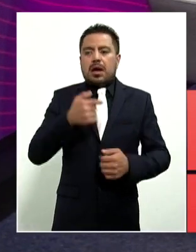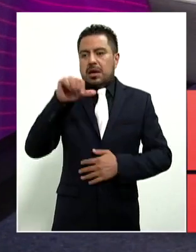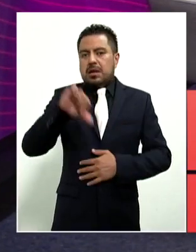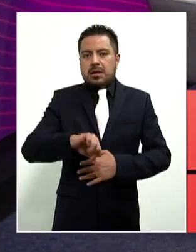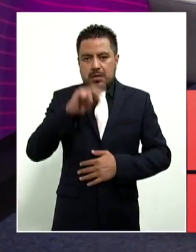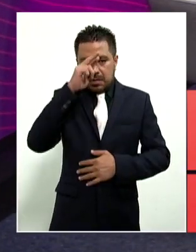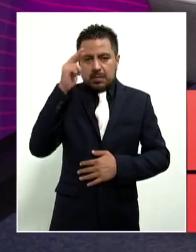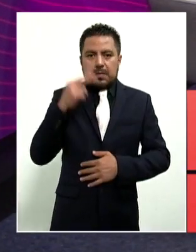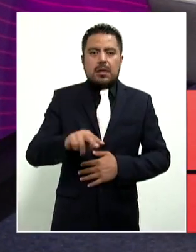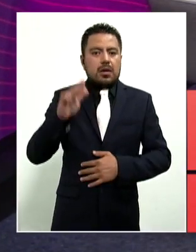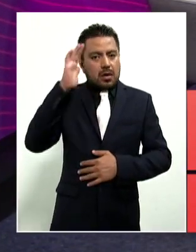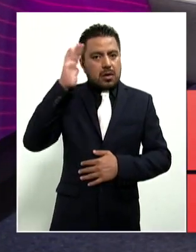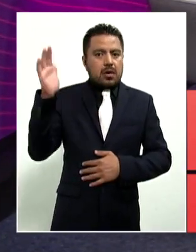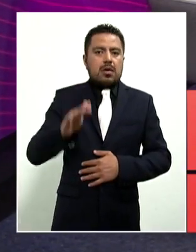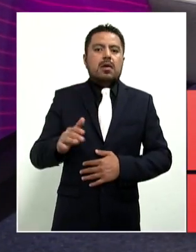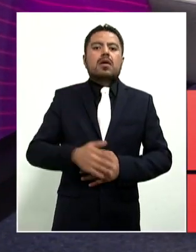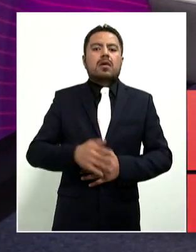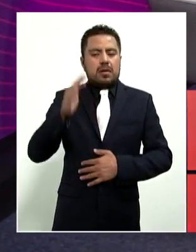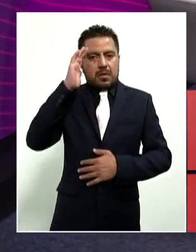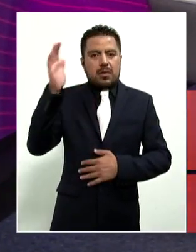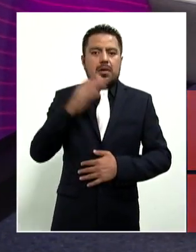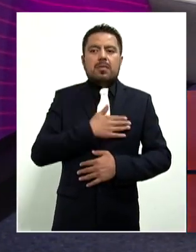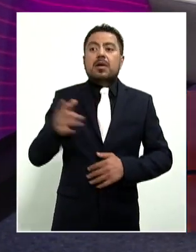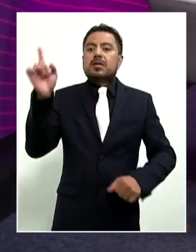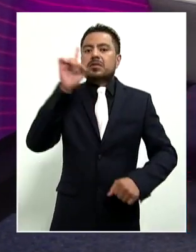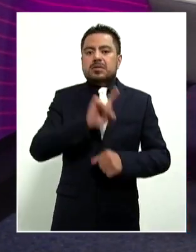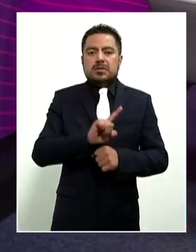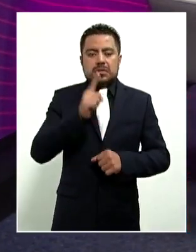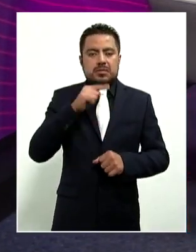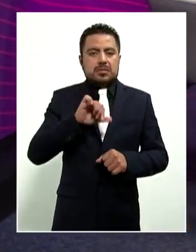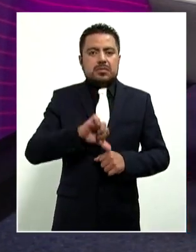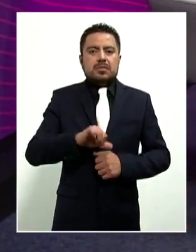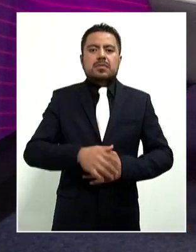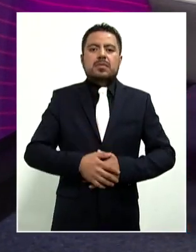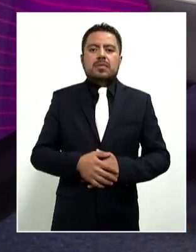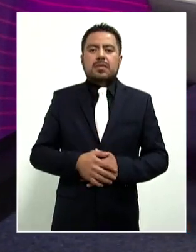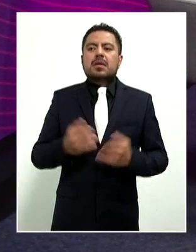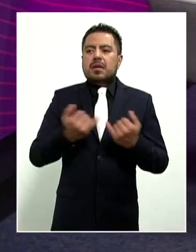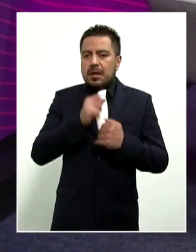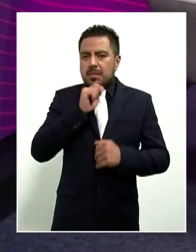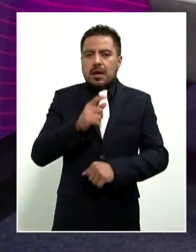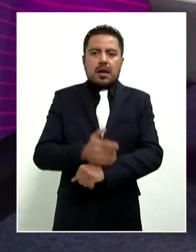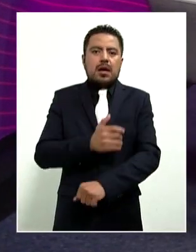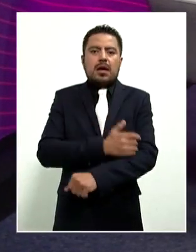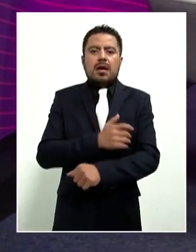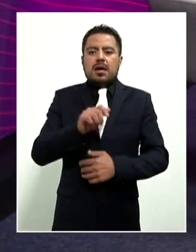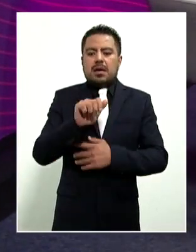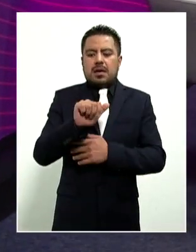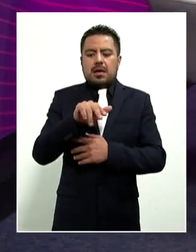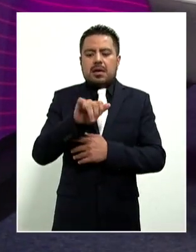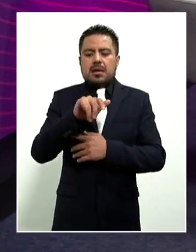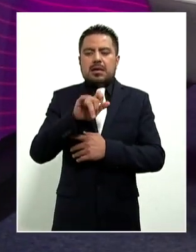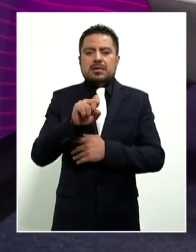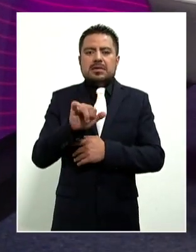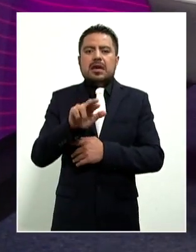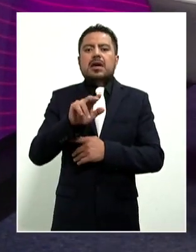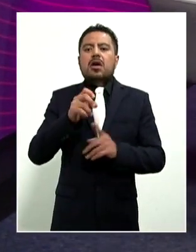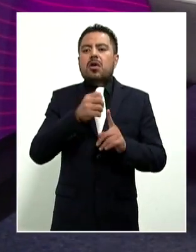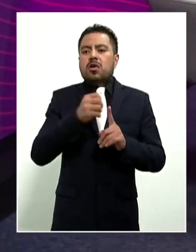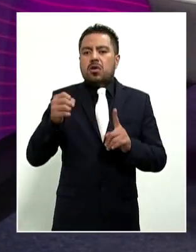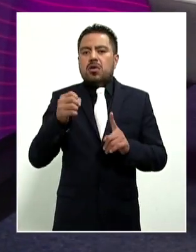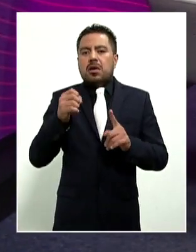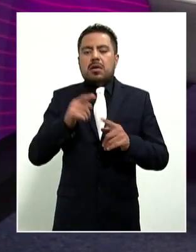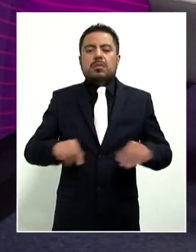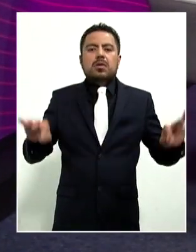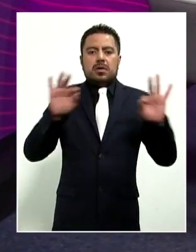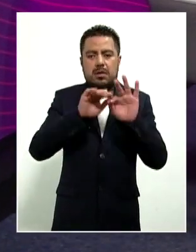México. Hola, Mark. Muy buenos días, un gusto estar aquí con Justicia TV. También nos acompaña Ana Sáez. Ana Sáez dirige una organización